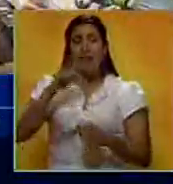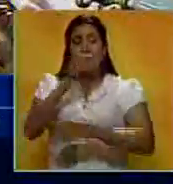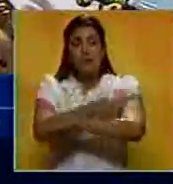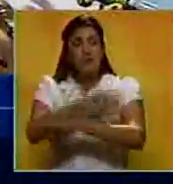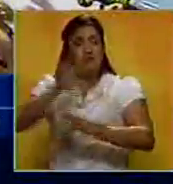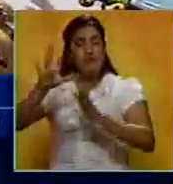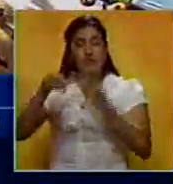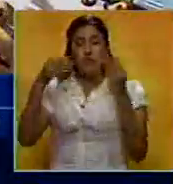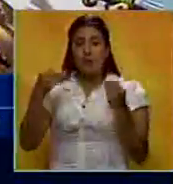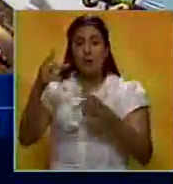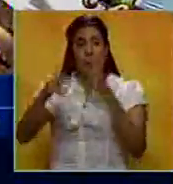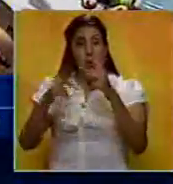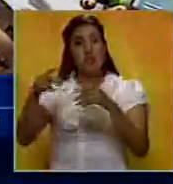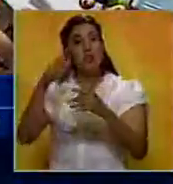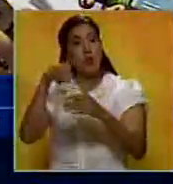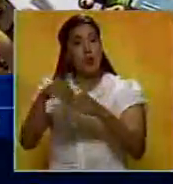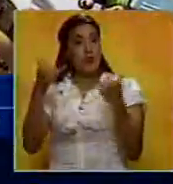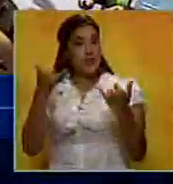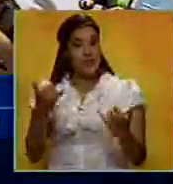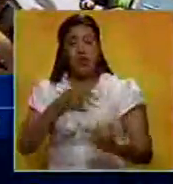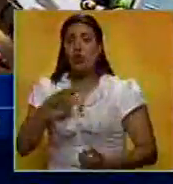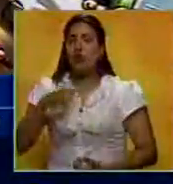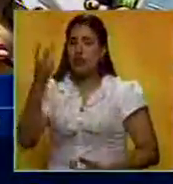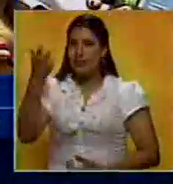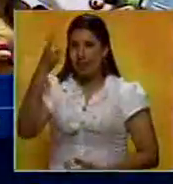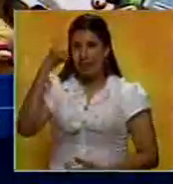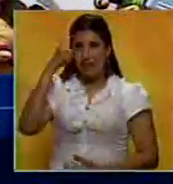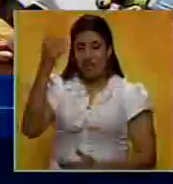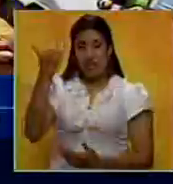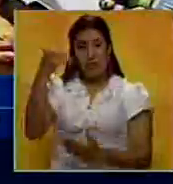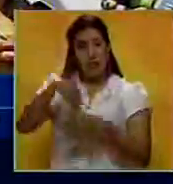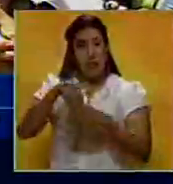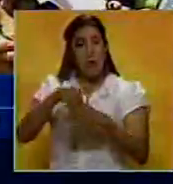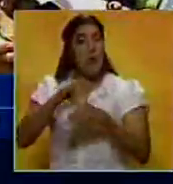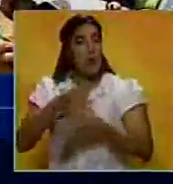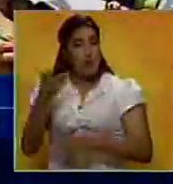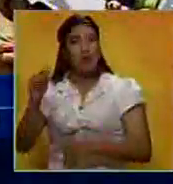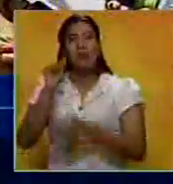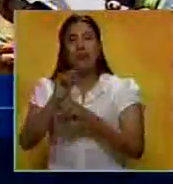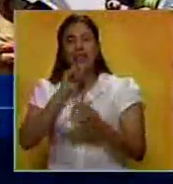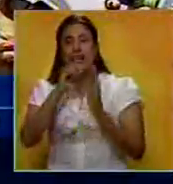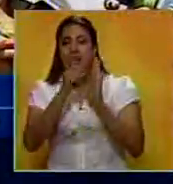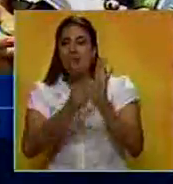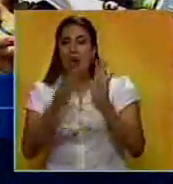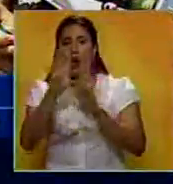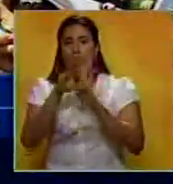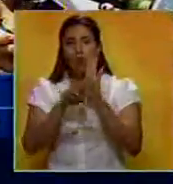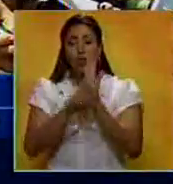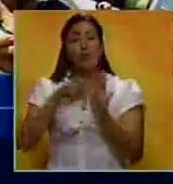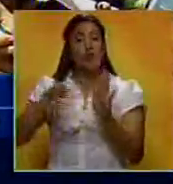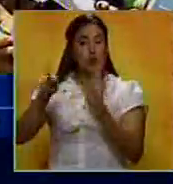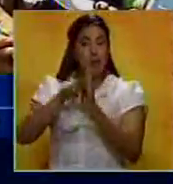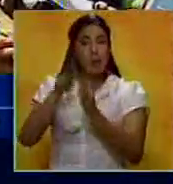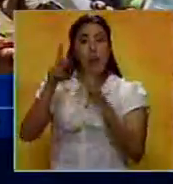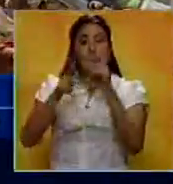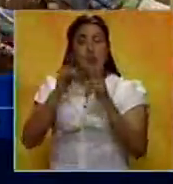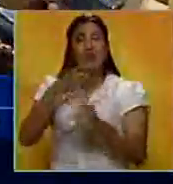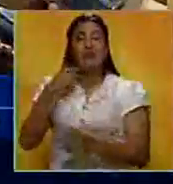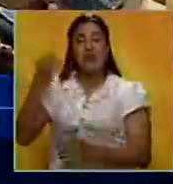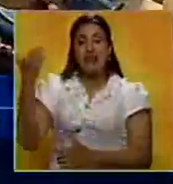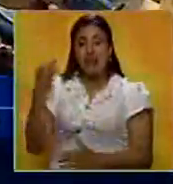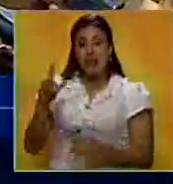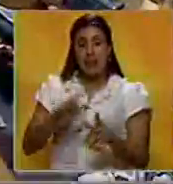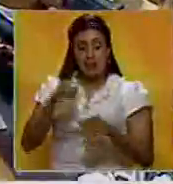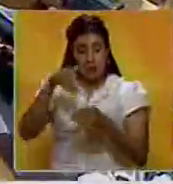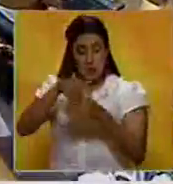corrupción. Proceso electoral ya. Nosotros necesitamos fecha de las elecciones porque lo dice la Constitución y repetimos que los procesos están vencidos. A través